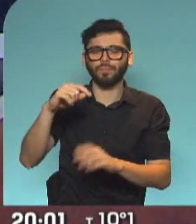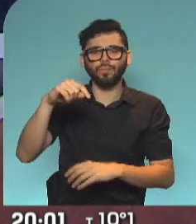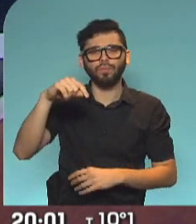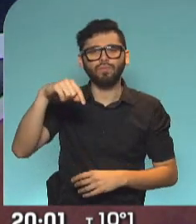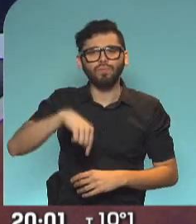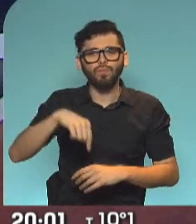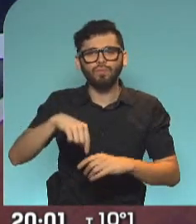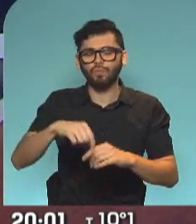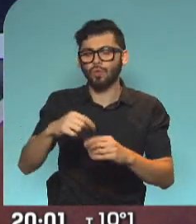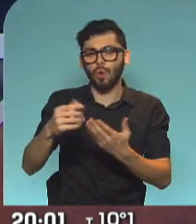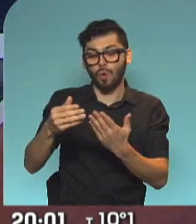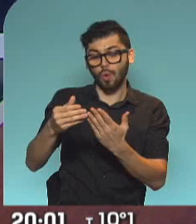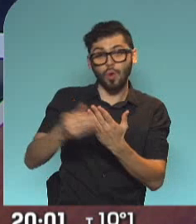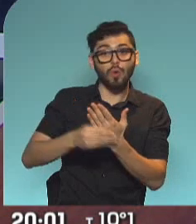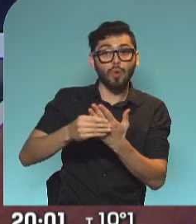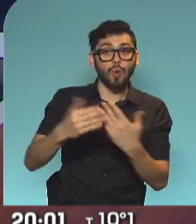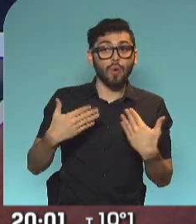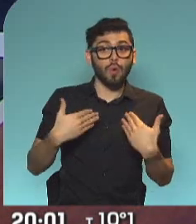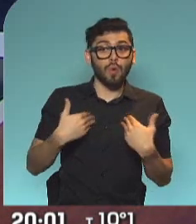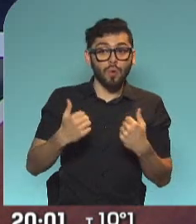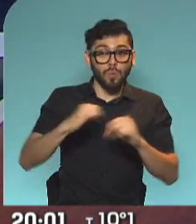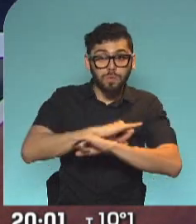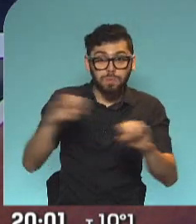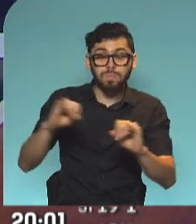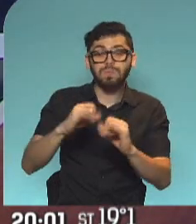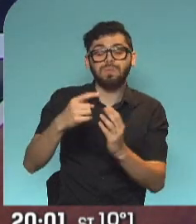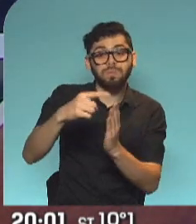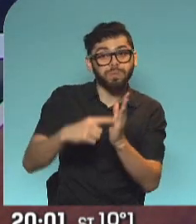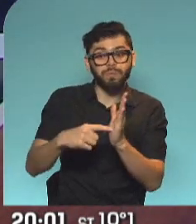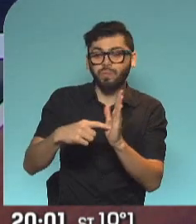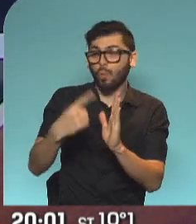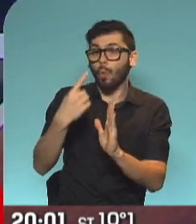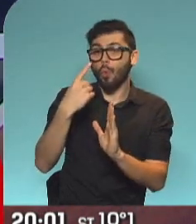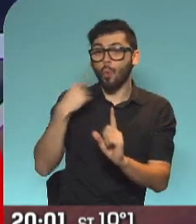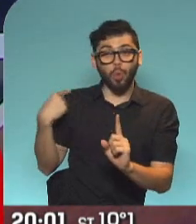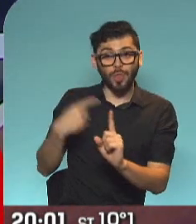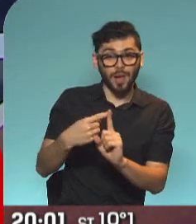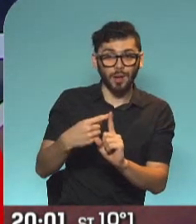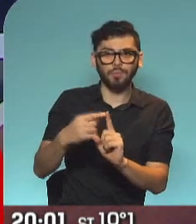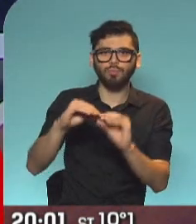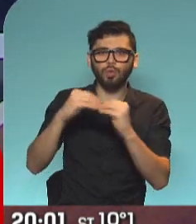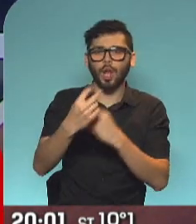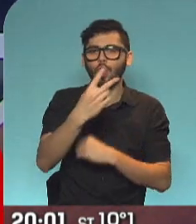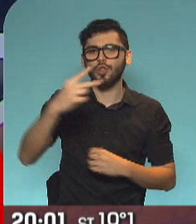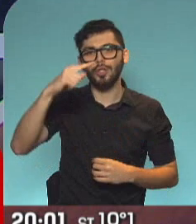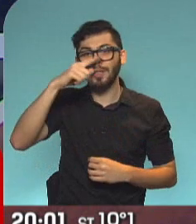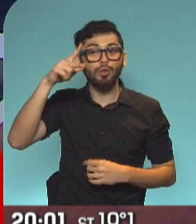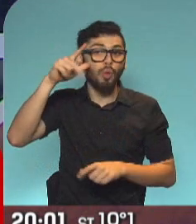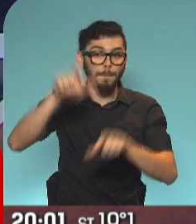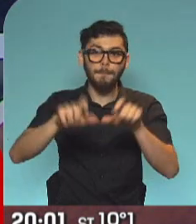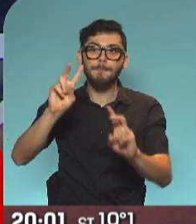reporte de las últimas 24 horas. 278 muertes, como hemos dicho ya varias veces, son 278